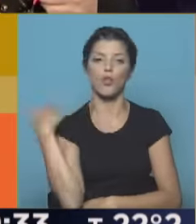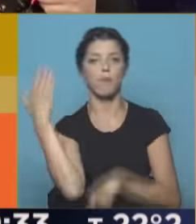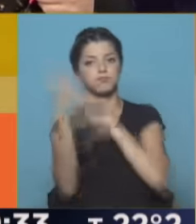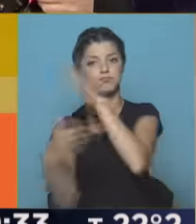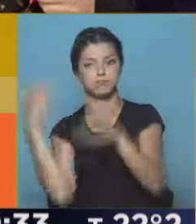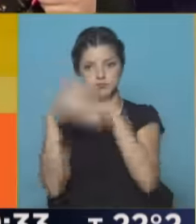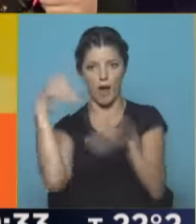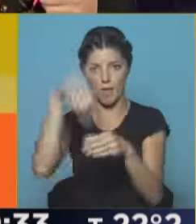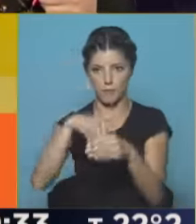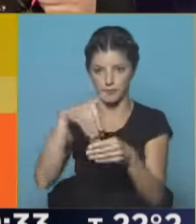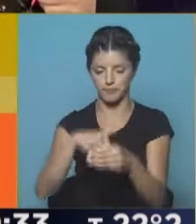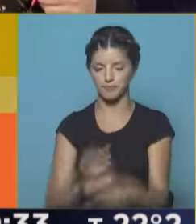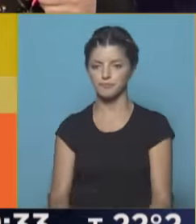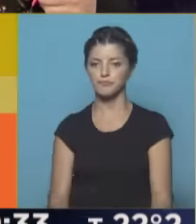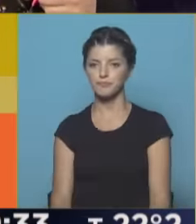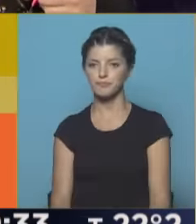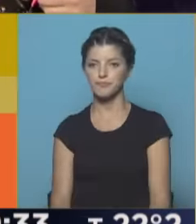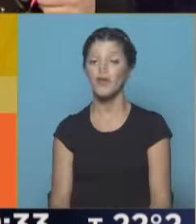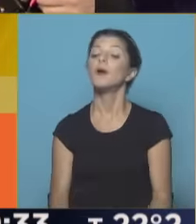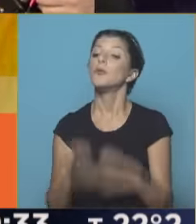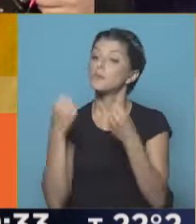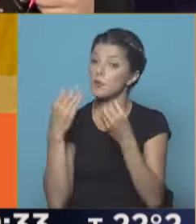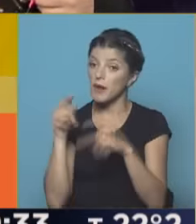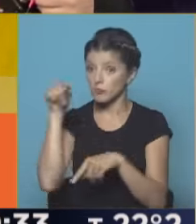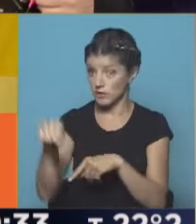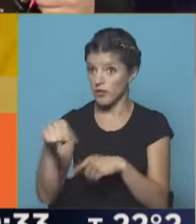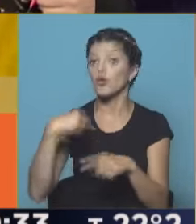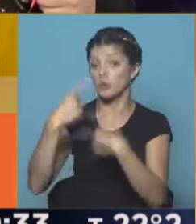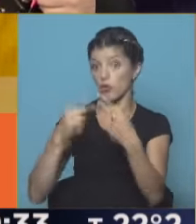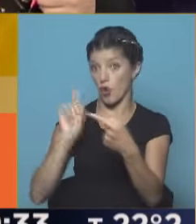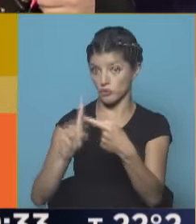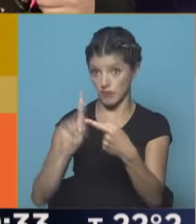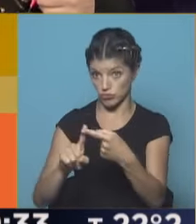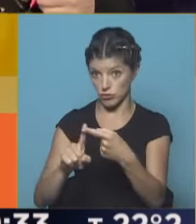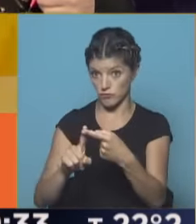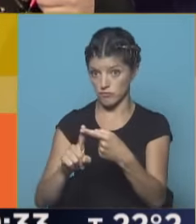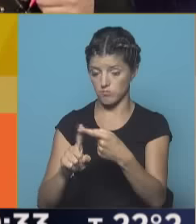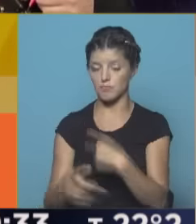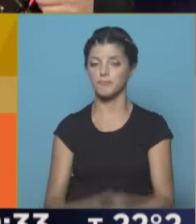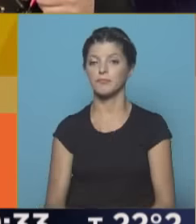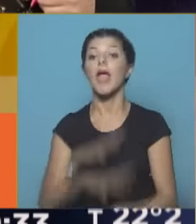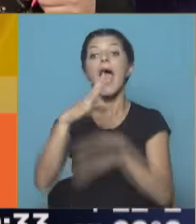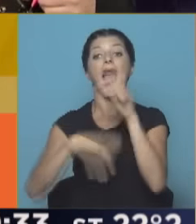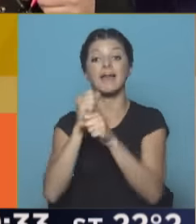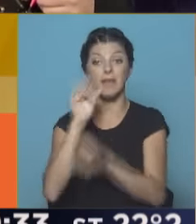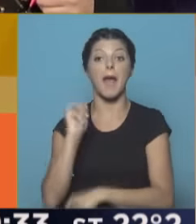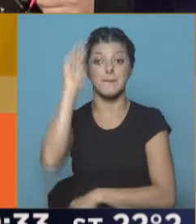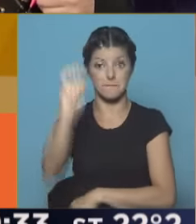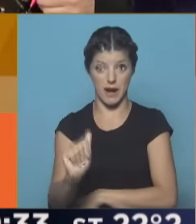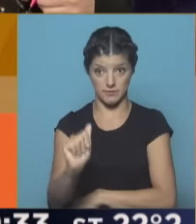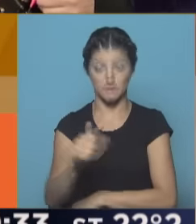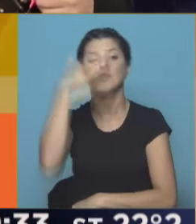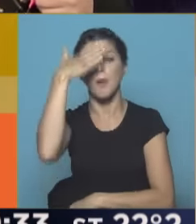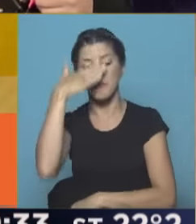en la tarde. Muy bien, Gabriela, Jorge, permanentemente estaremos en comunicación desde aquí, por supuesto, hasta el martes, el día electoral, y después con